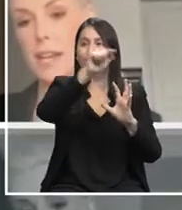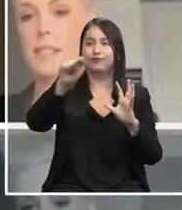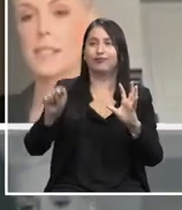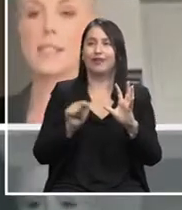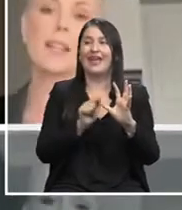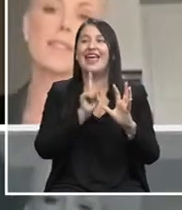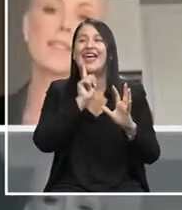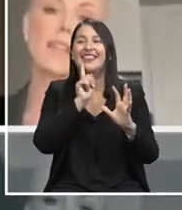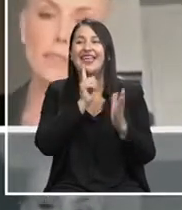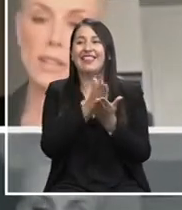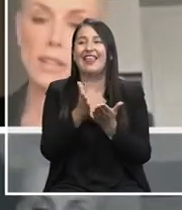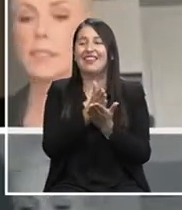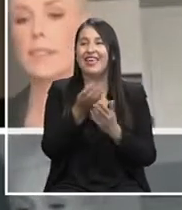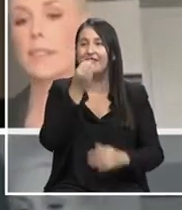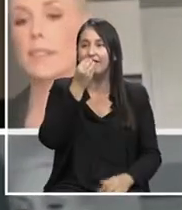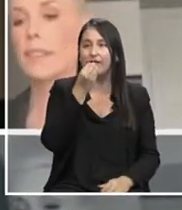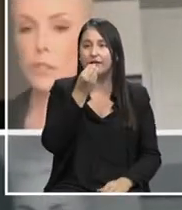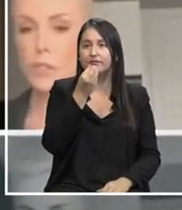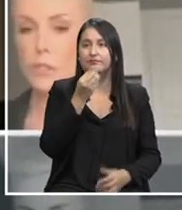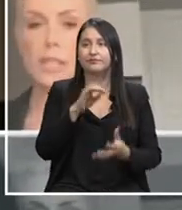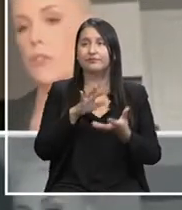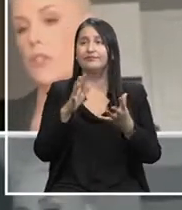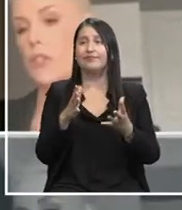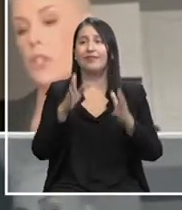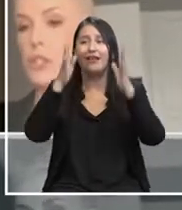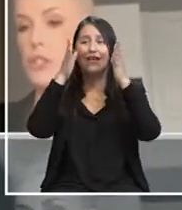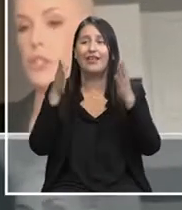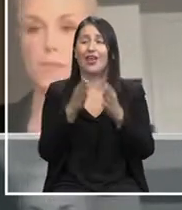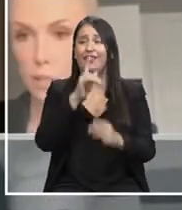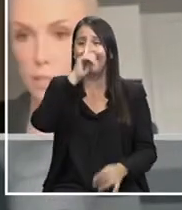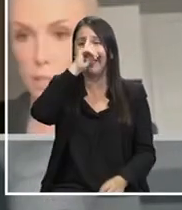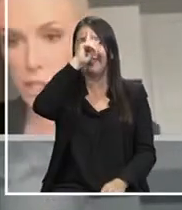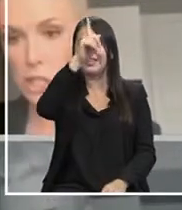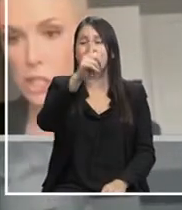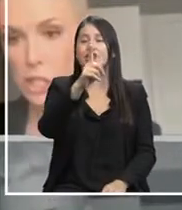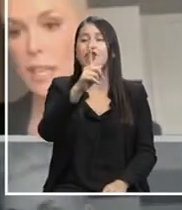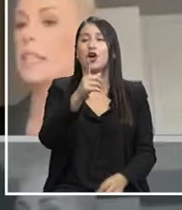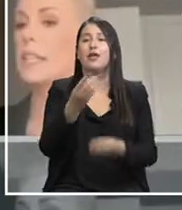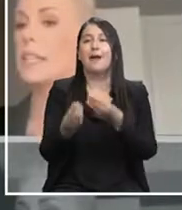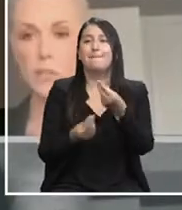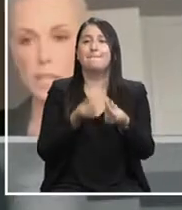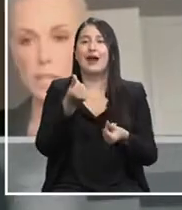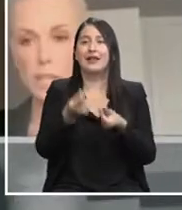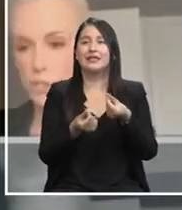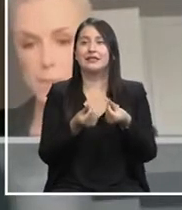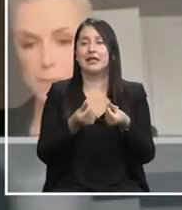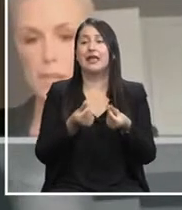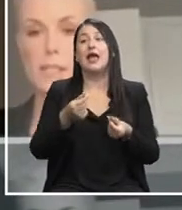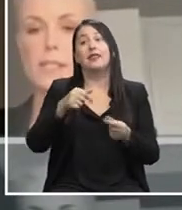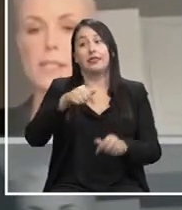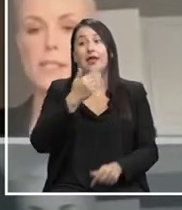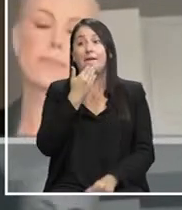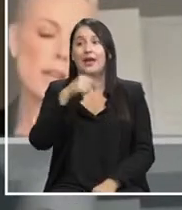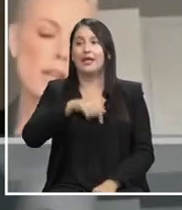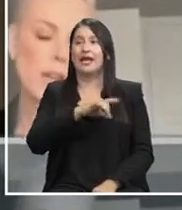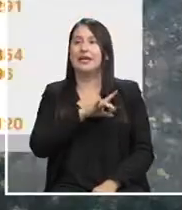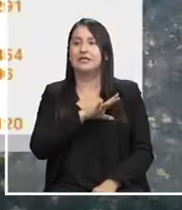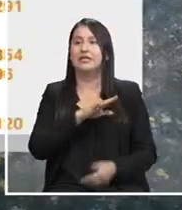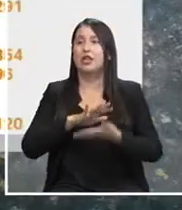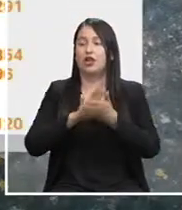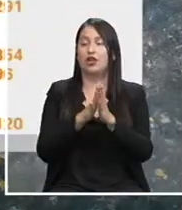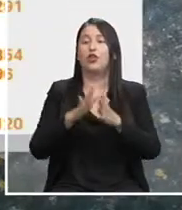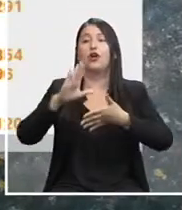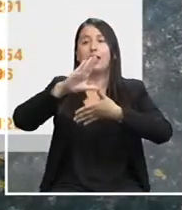la dieta de salud planetaria, que se basa en tradiciones alimentarias muy singulares, incluso en Chile o en todo el